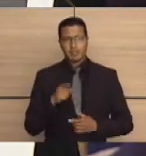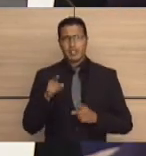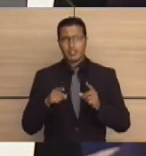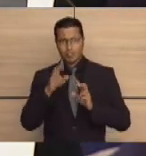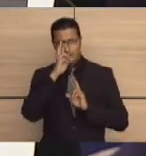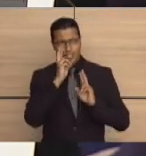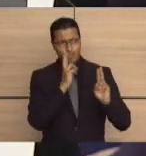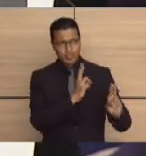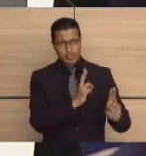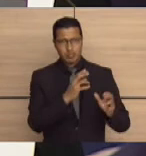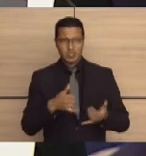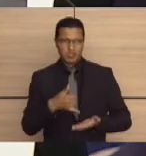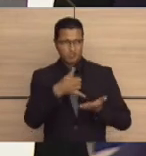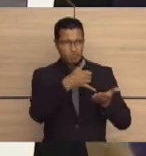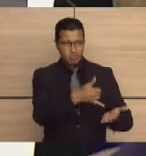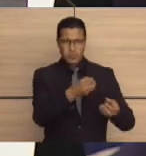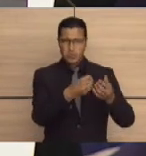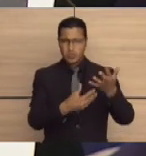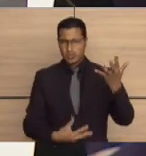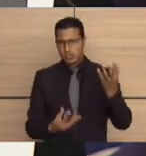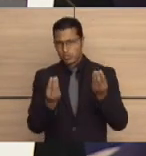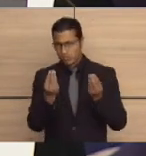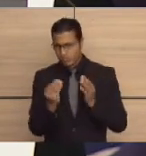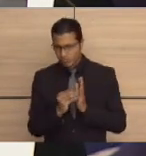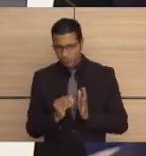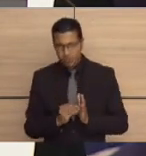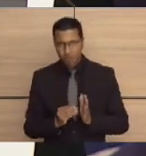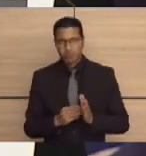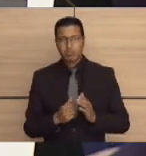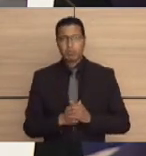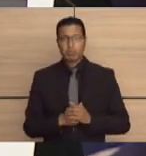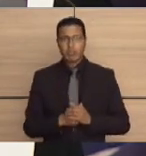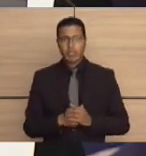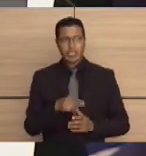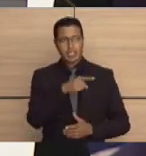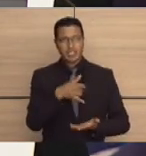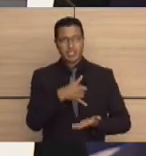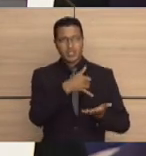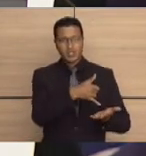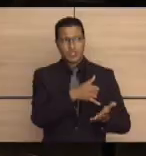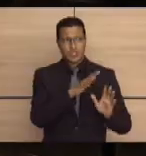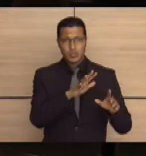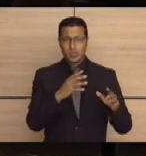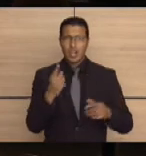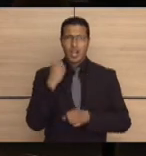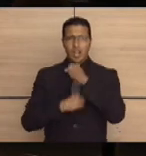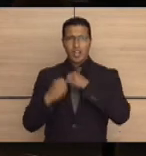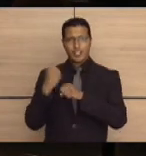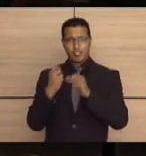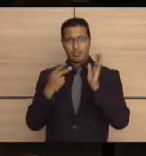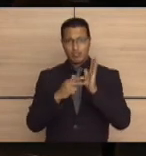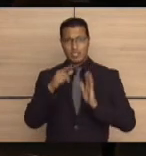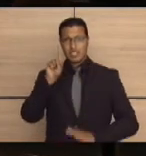otros reconocimientos, porque son muchos, la mesa, entre otros como el premio Womix en el año